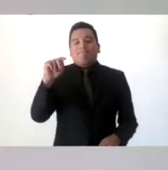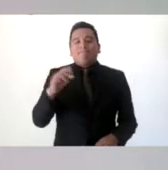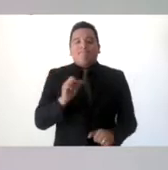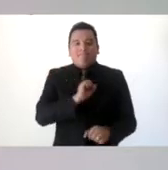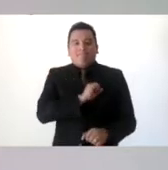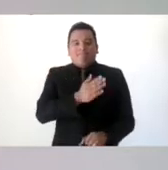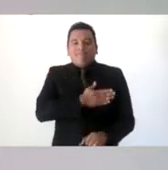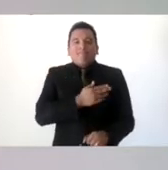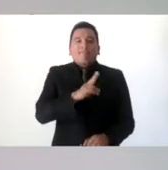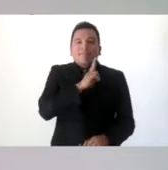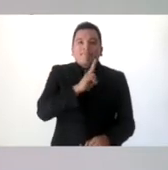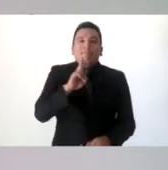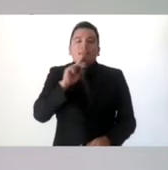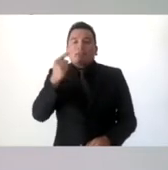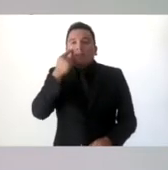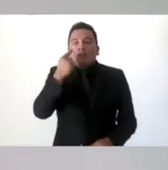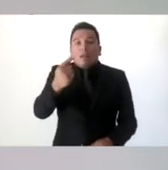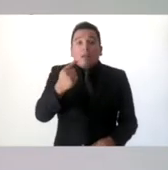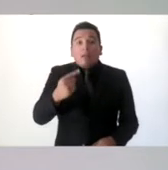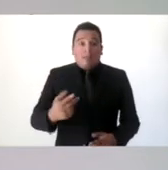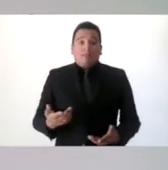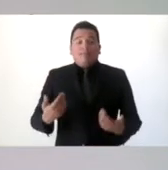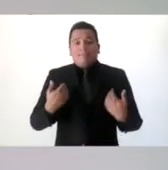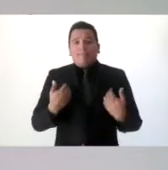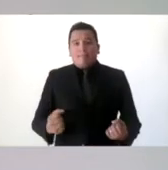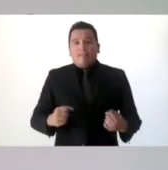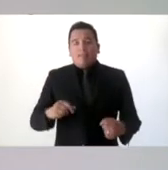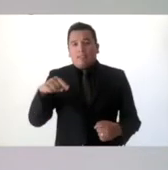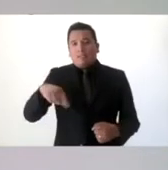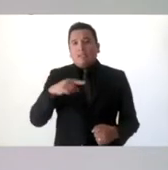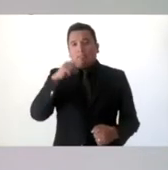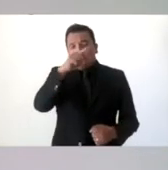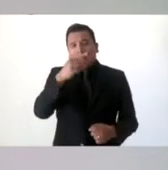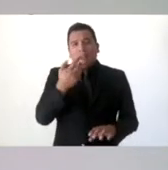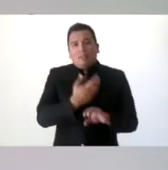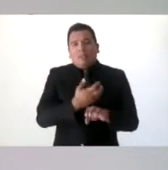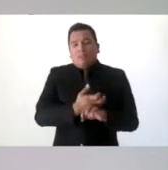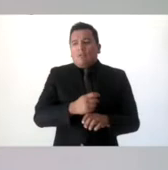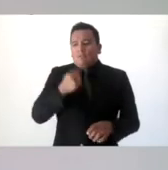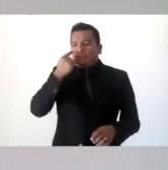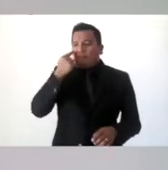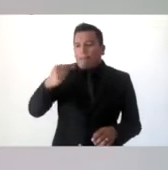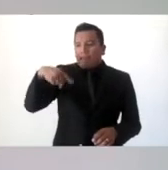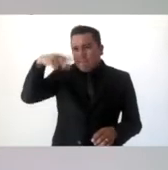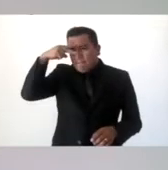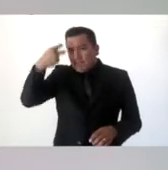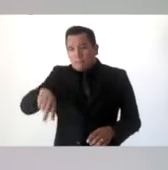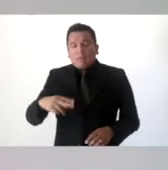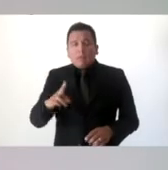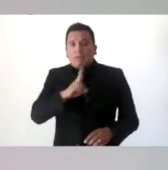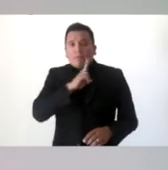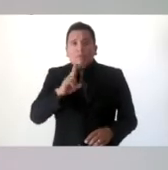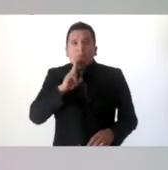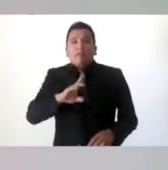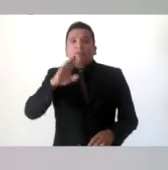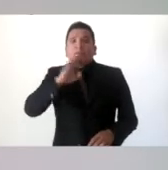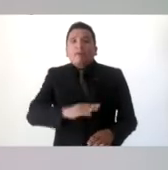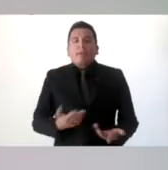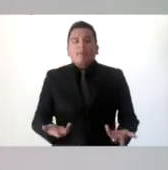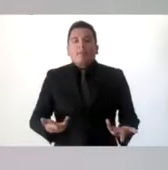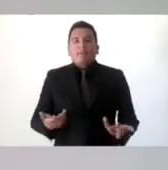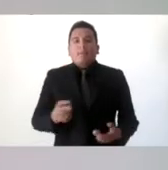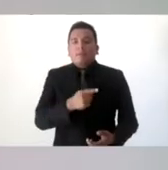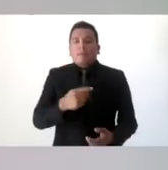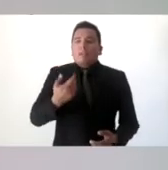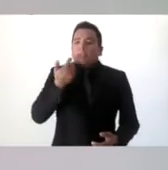Unidos, y no siempre son las mejores noticias, digamos, de lo que se habla de México allá. Entonces estaban igual en un